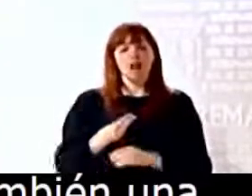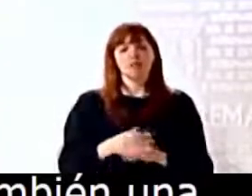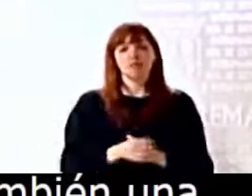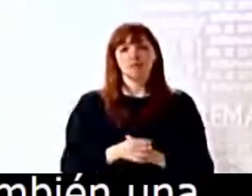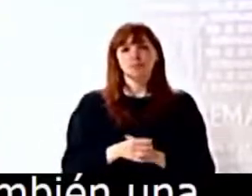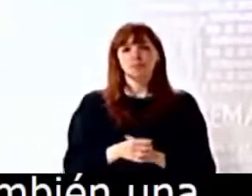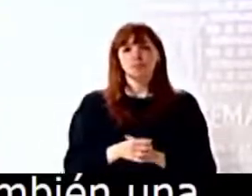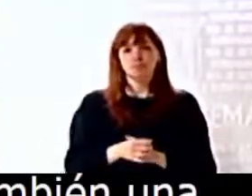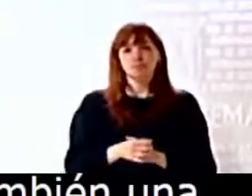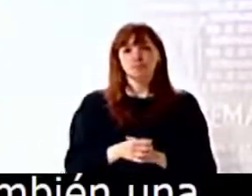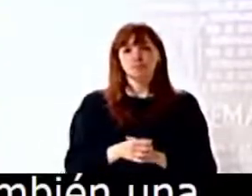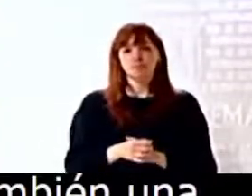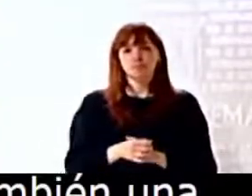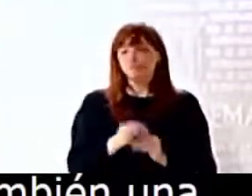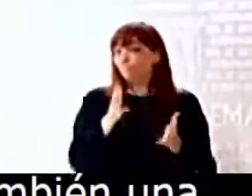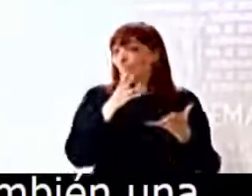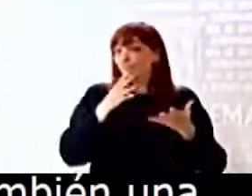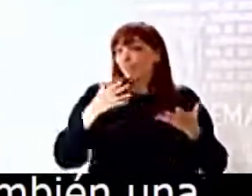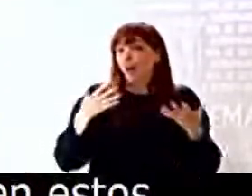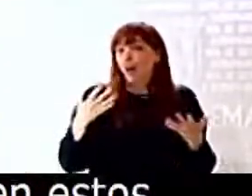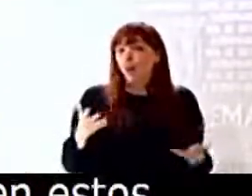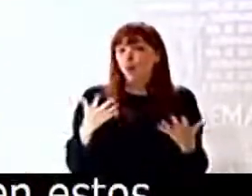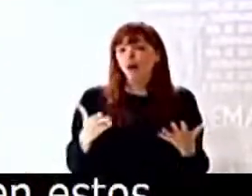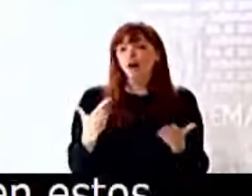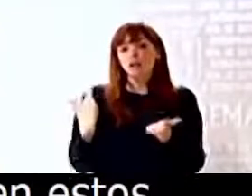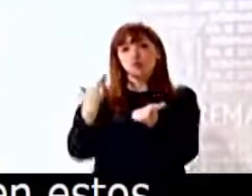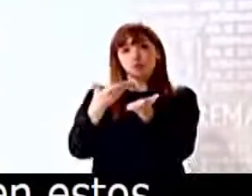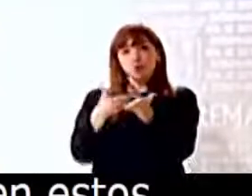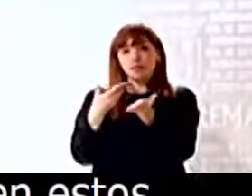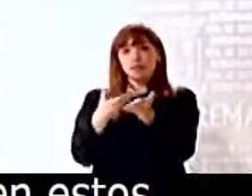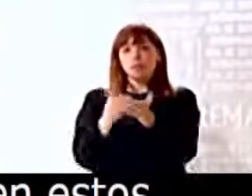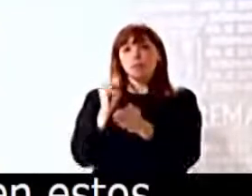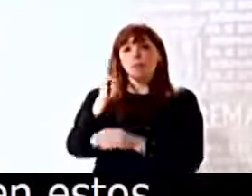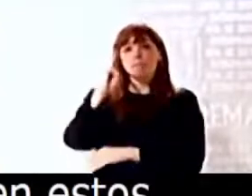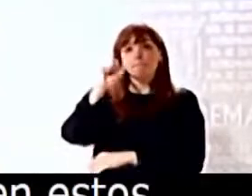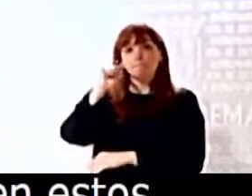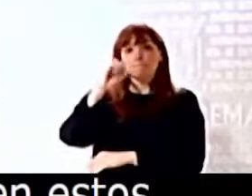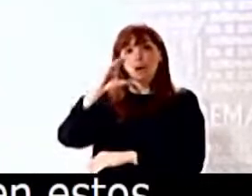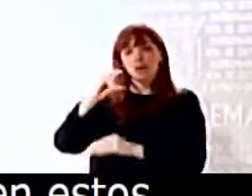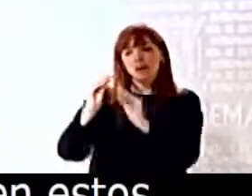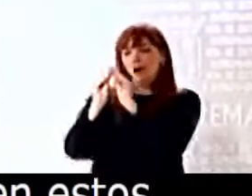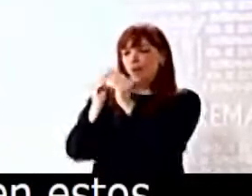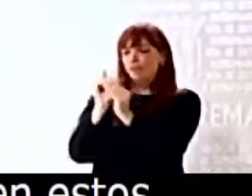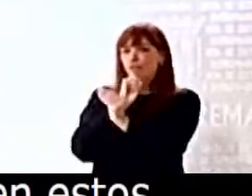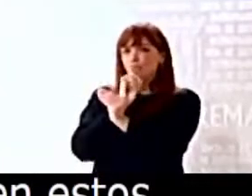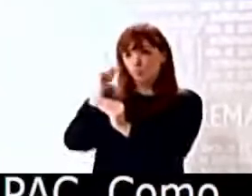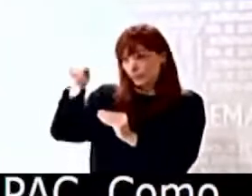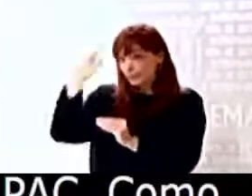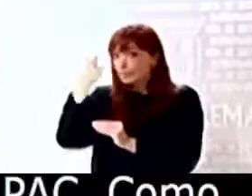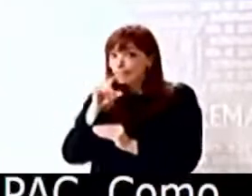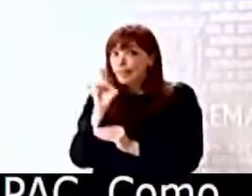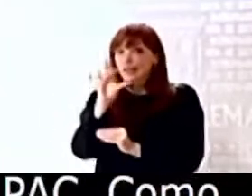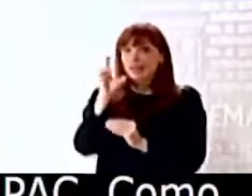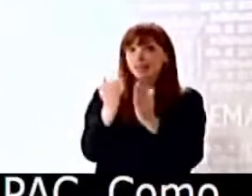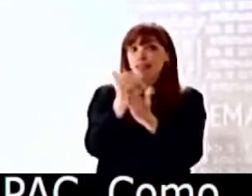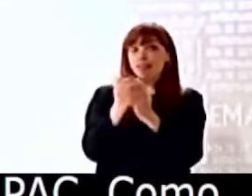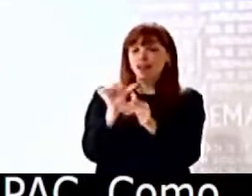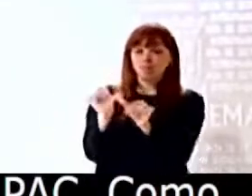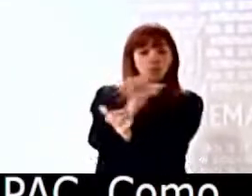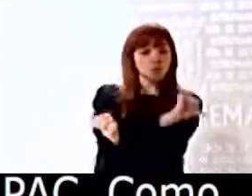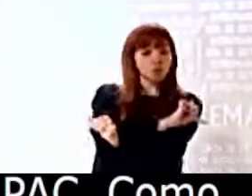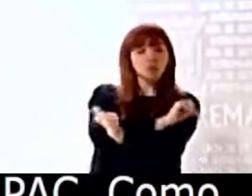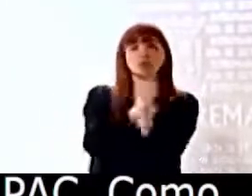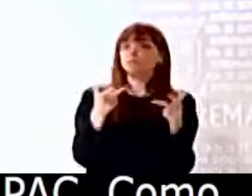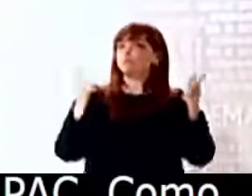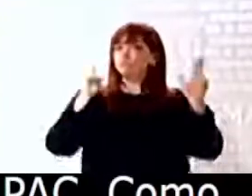por cómo se está en estos momentos tramitando las solicitudes de la PAC. Como saben, hace 15 días se abrieron las solicitudes de